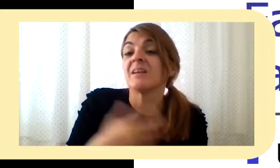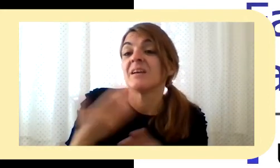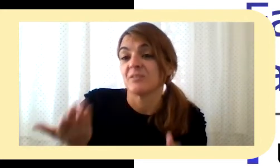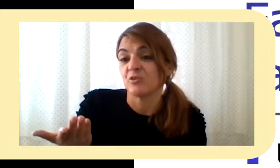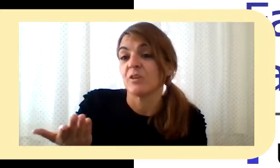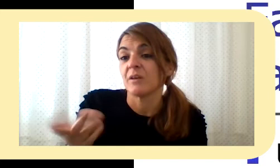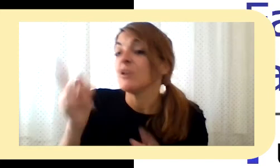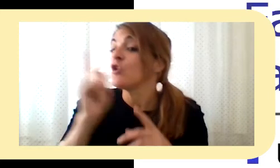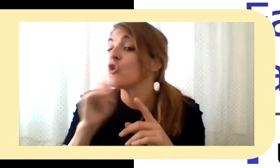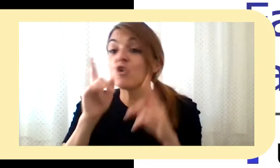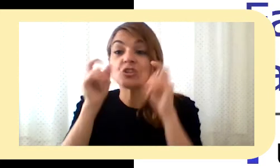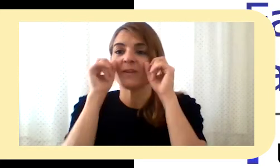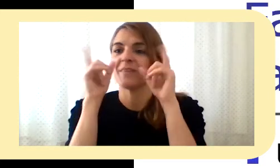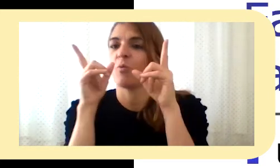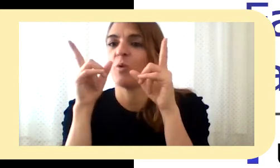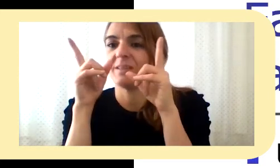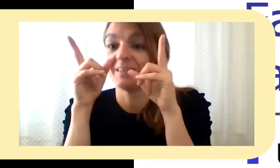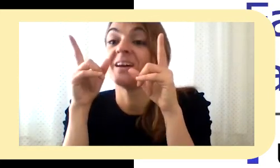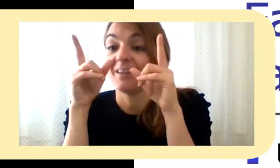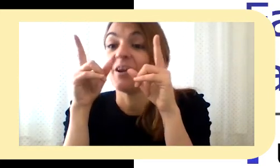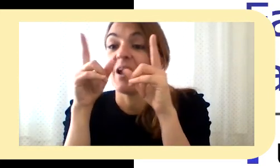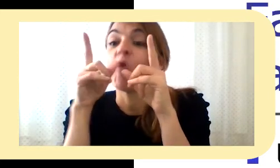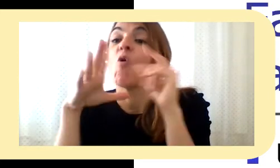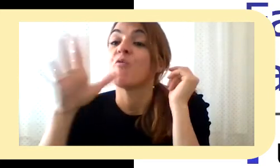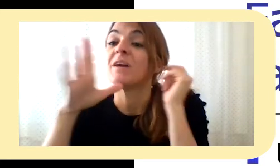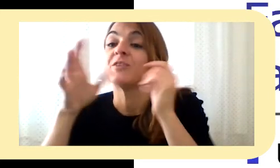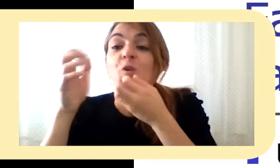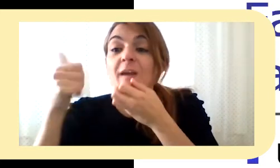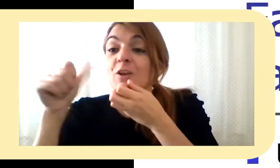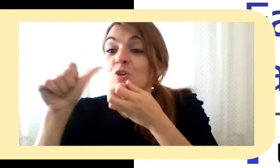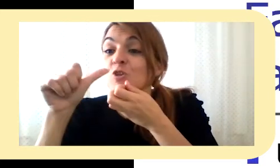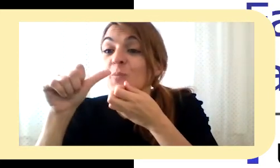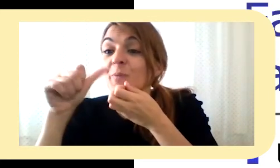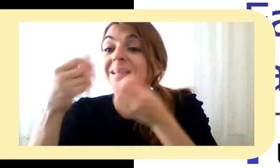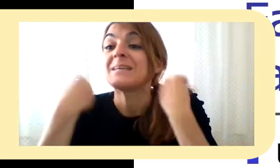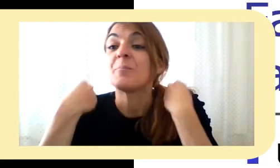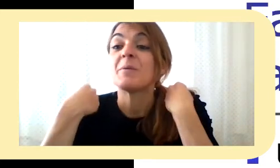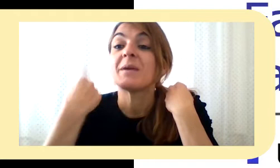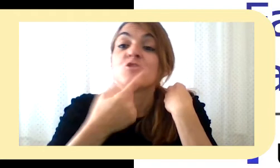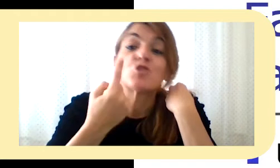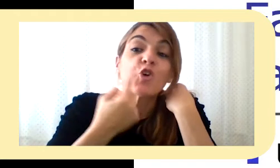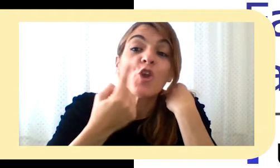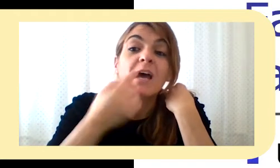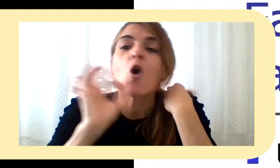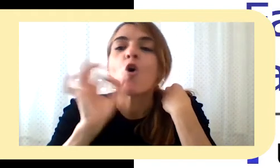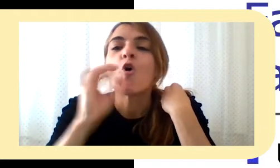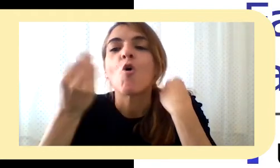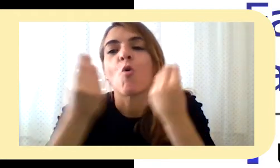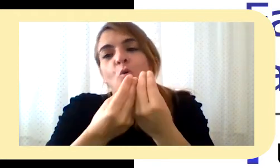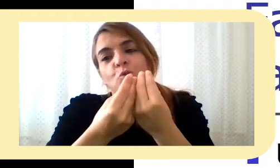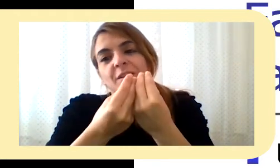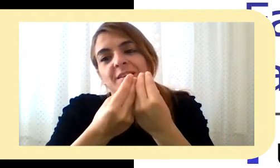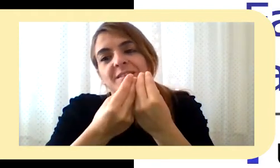un factor de variabilidad en las ratas macho que si viven solas o juntas. Las ratas macho juntas establecen una relación